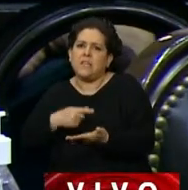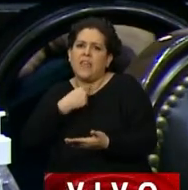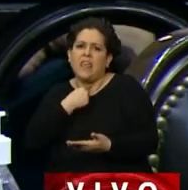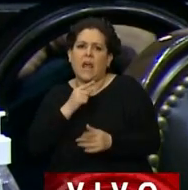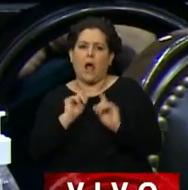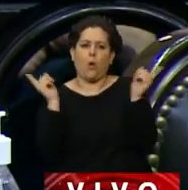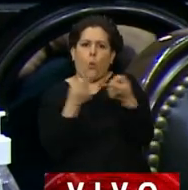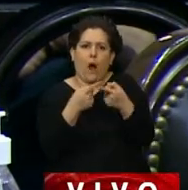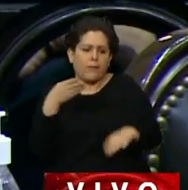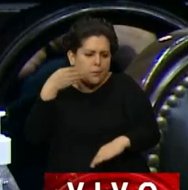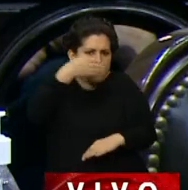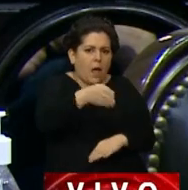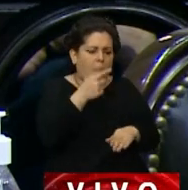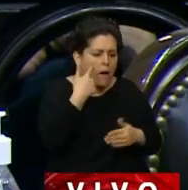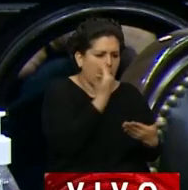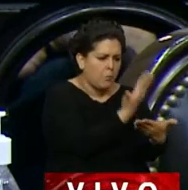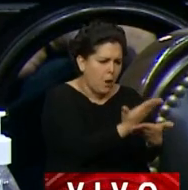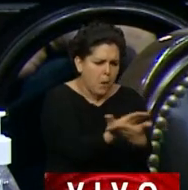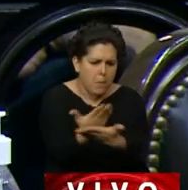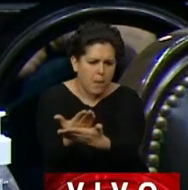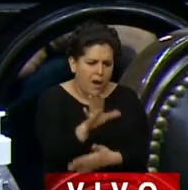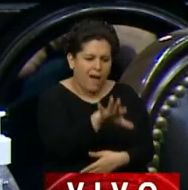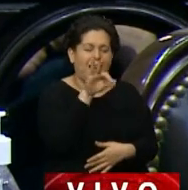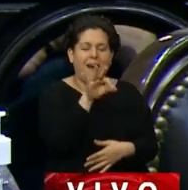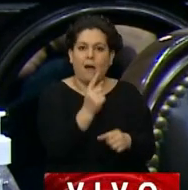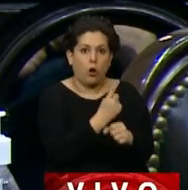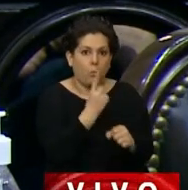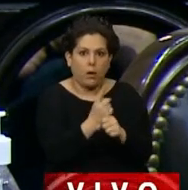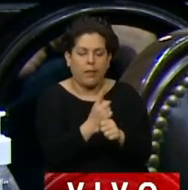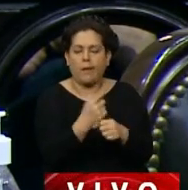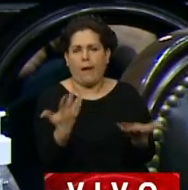cuarto oscuro, tenemos la obligación de por lo menos dar este debate.